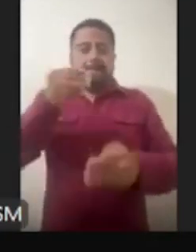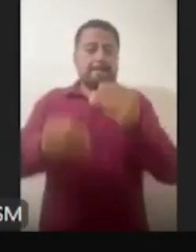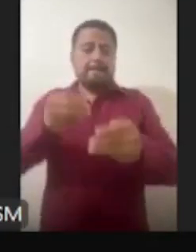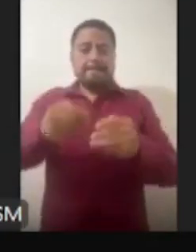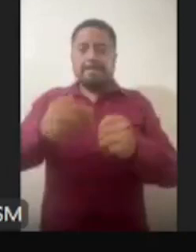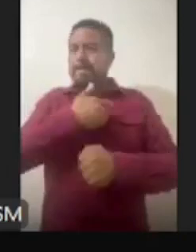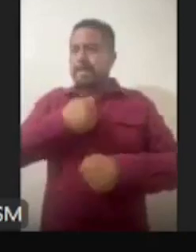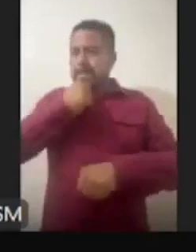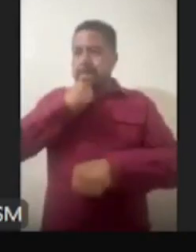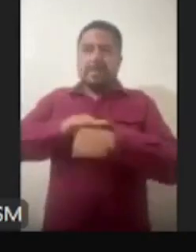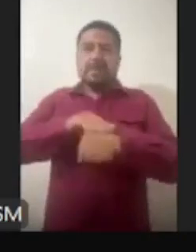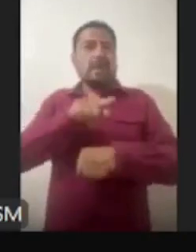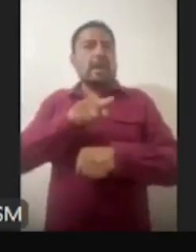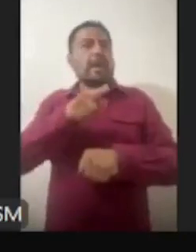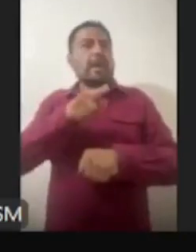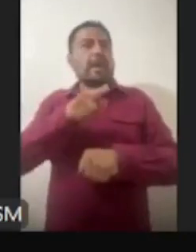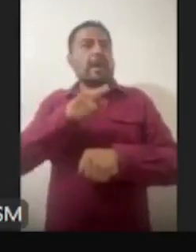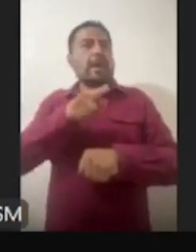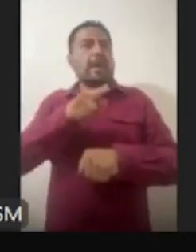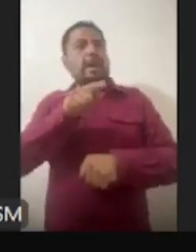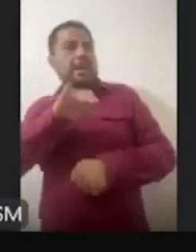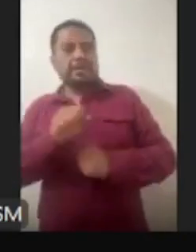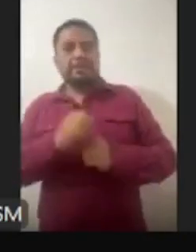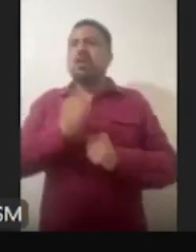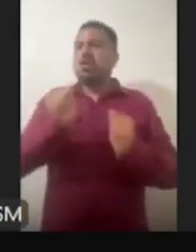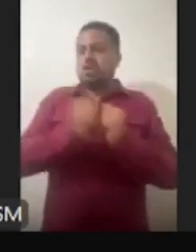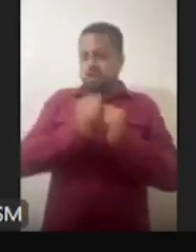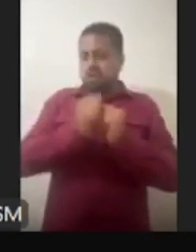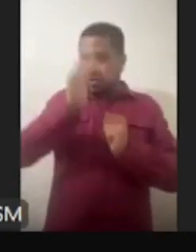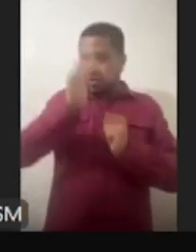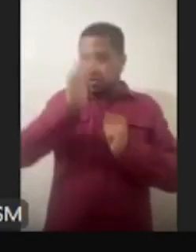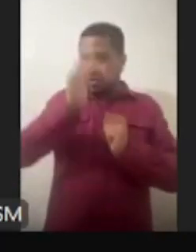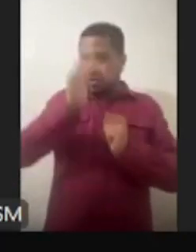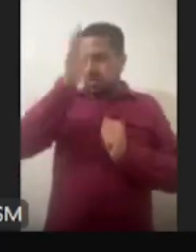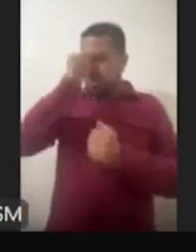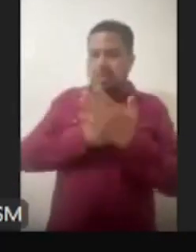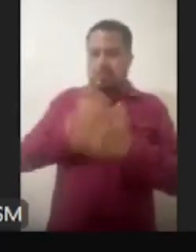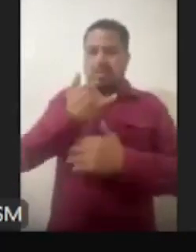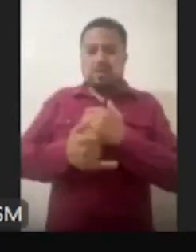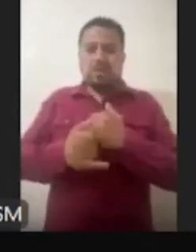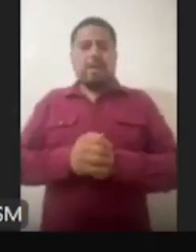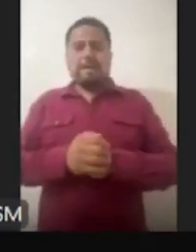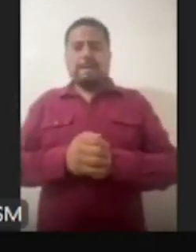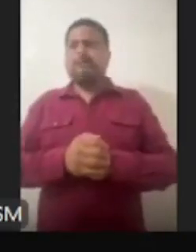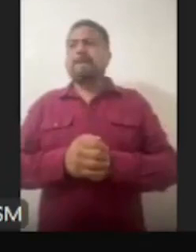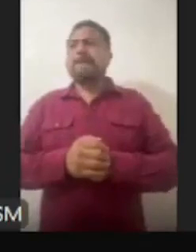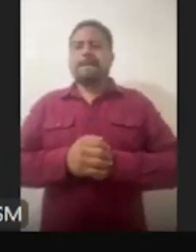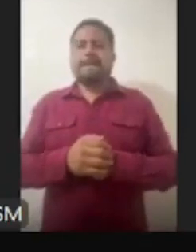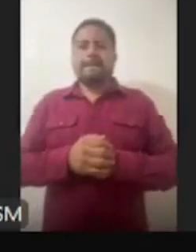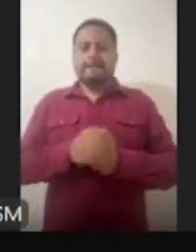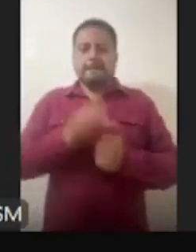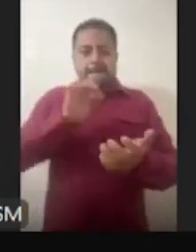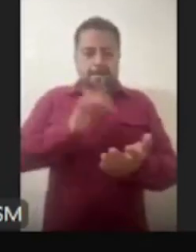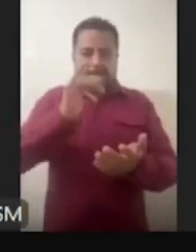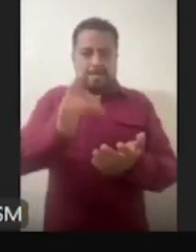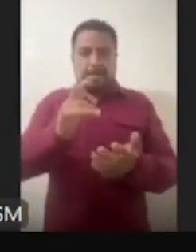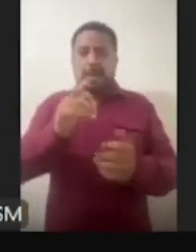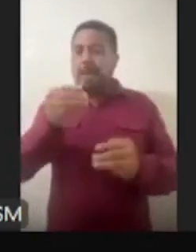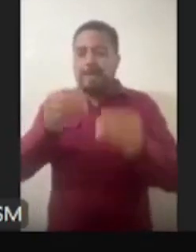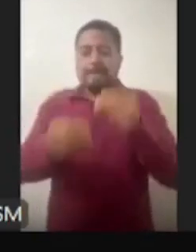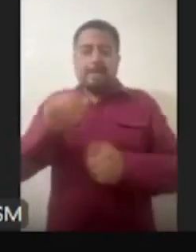Salgado. Con el proyecto. Gracias, magistrado, magistrada ponente, Almadelio Eugenio Alcaraz. El proyecto de la